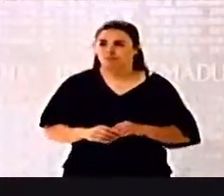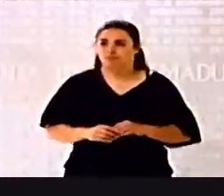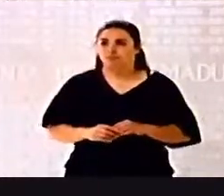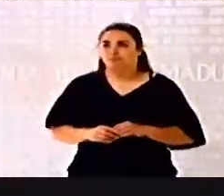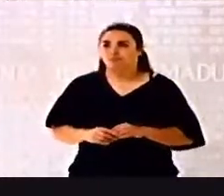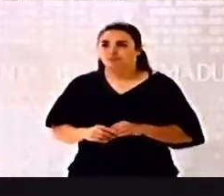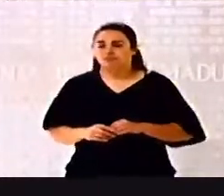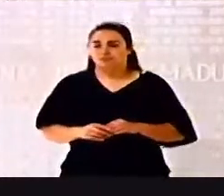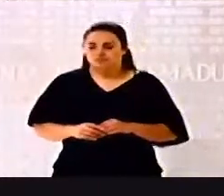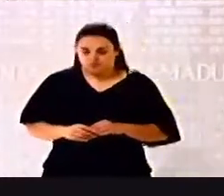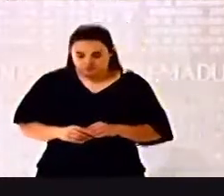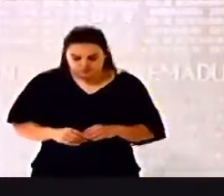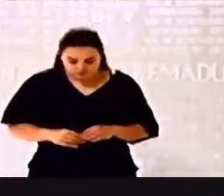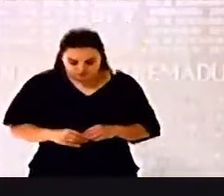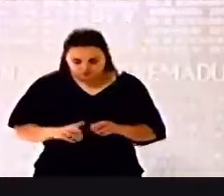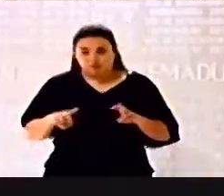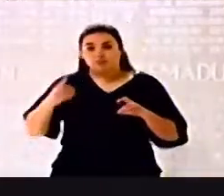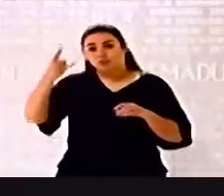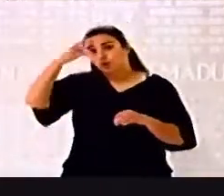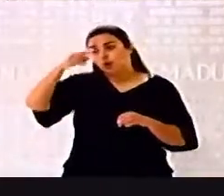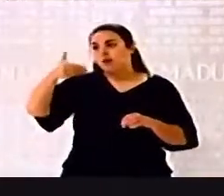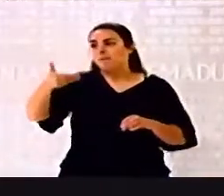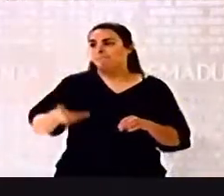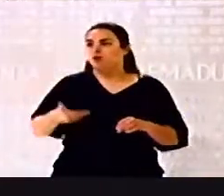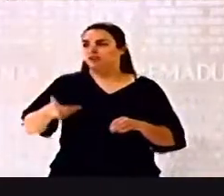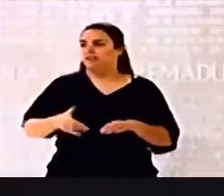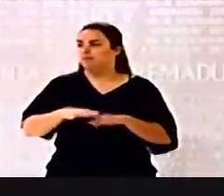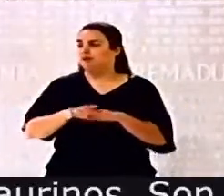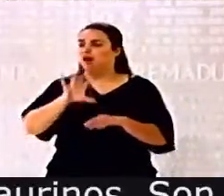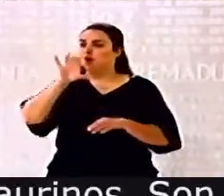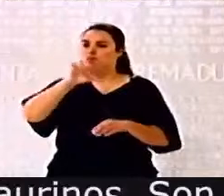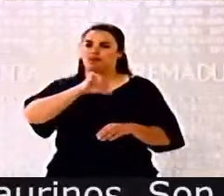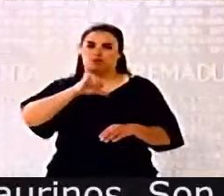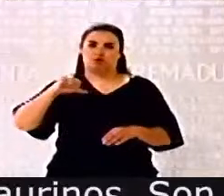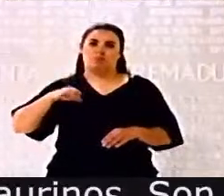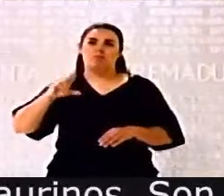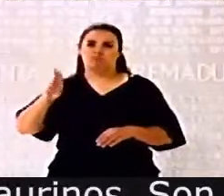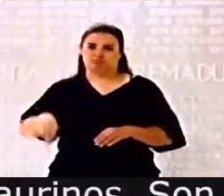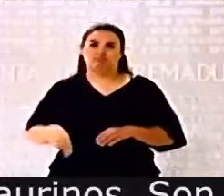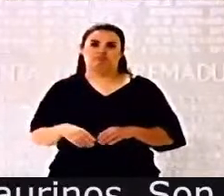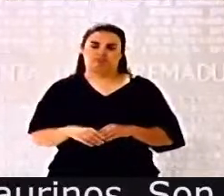Los espectáculos taurinos son importantes para nuestra comunidad autónoma.